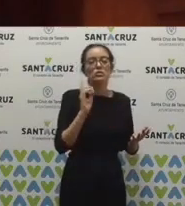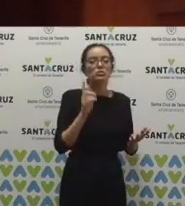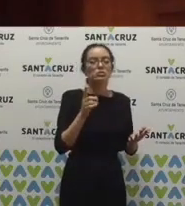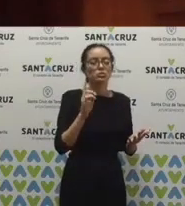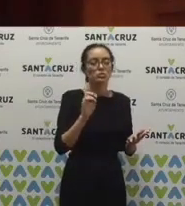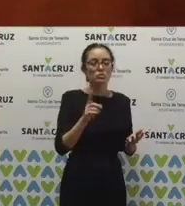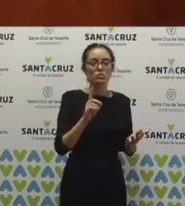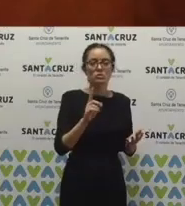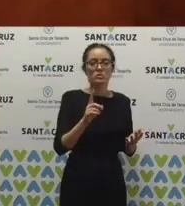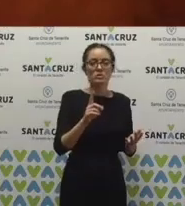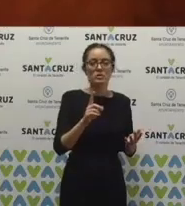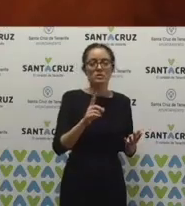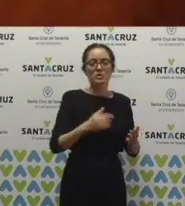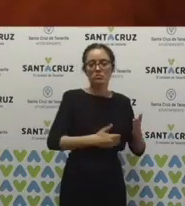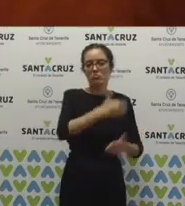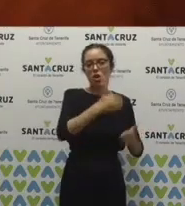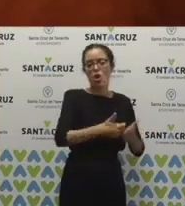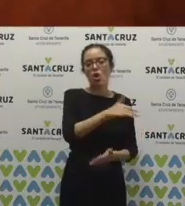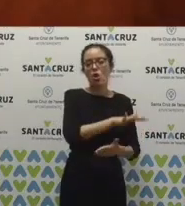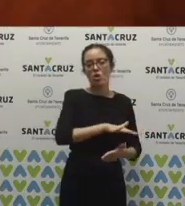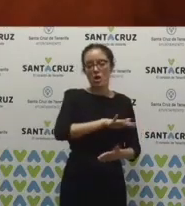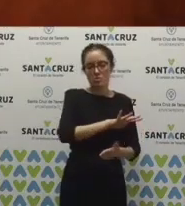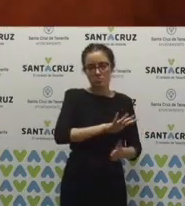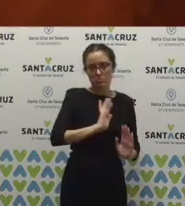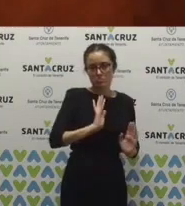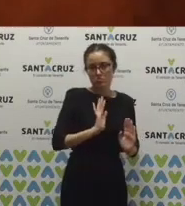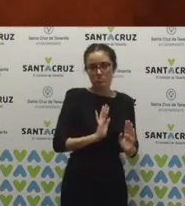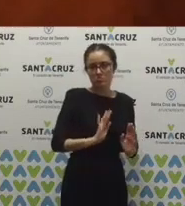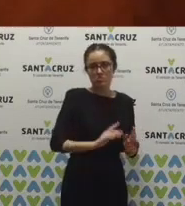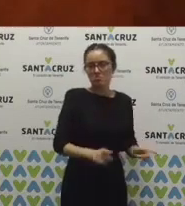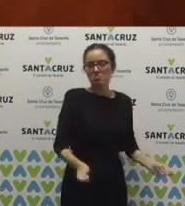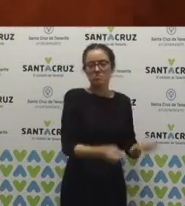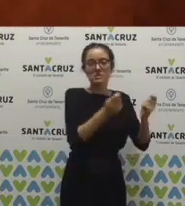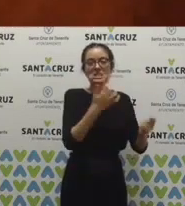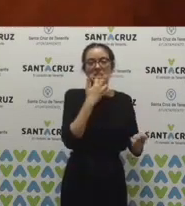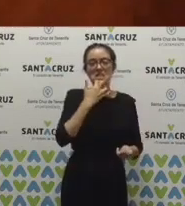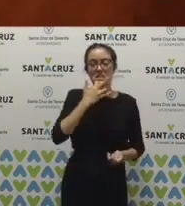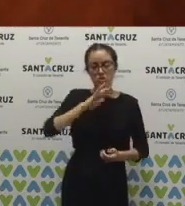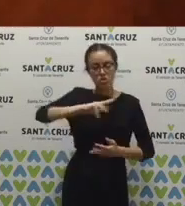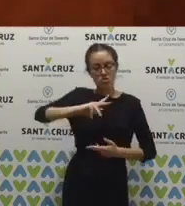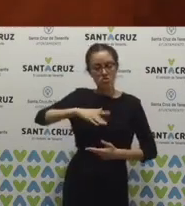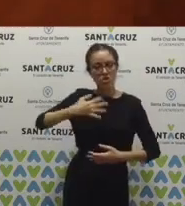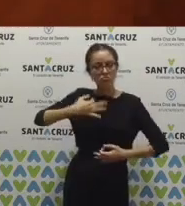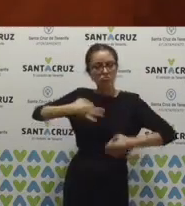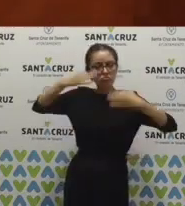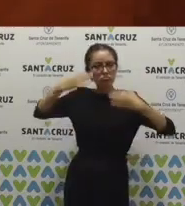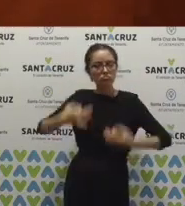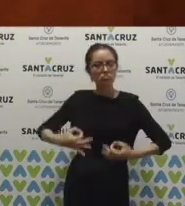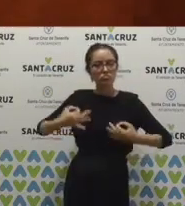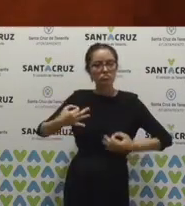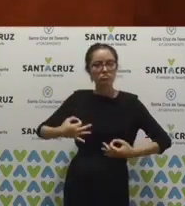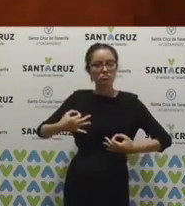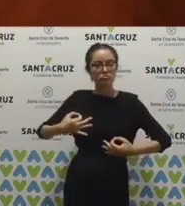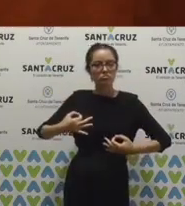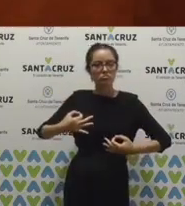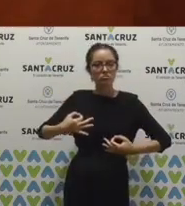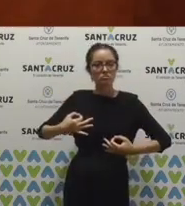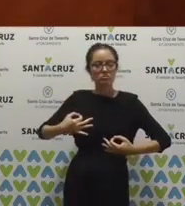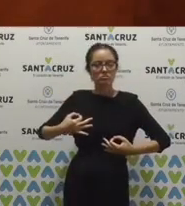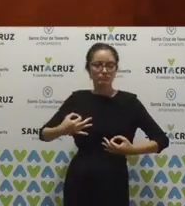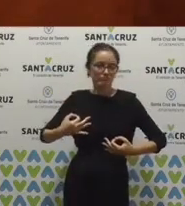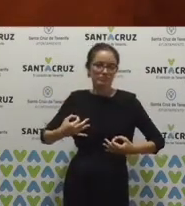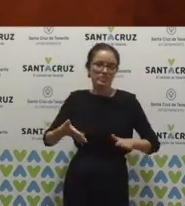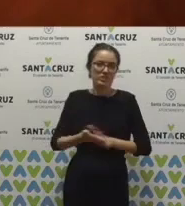en un diario local que si fuera una noticia sólida o creíble pues estaría ocupando titulares en todos los